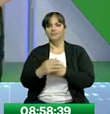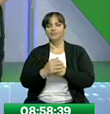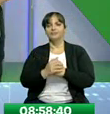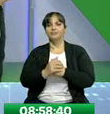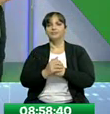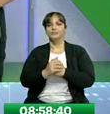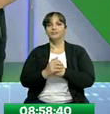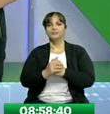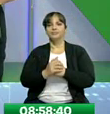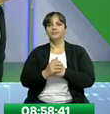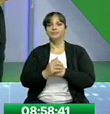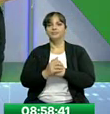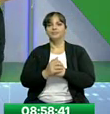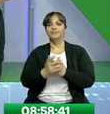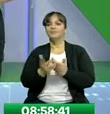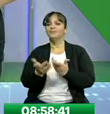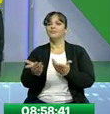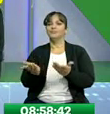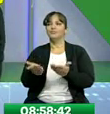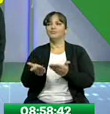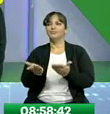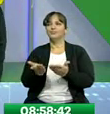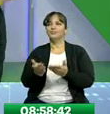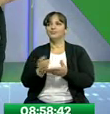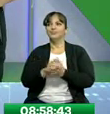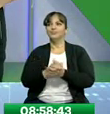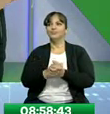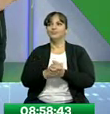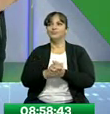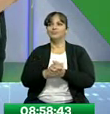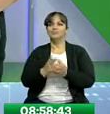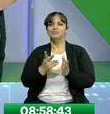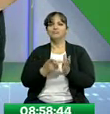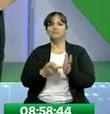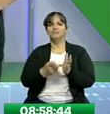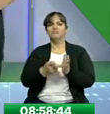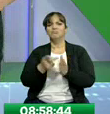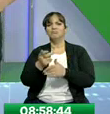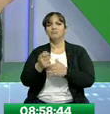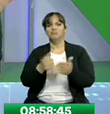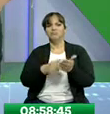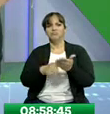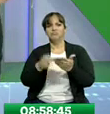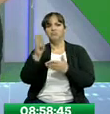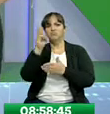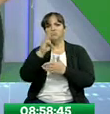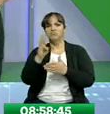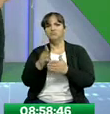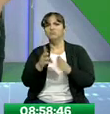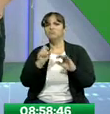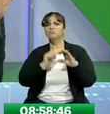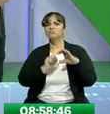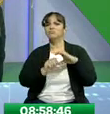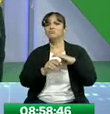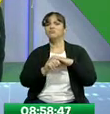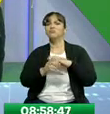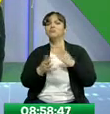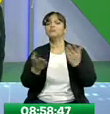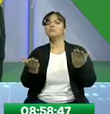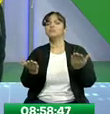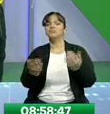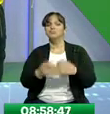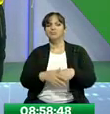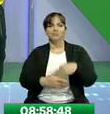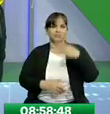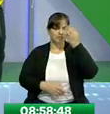adriana jorge donde te encuentran alguna campaña por parte del ministerio de salud buenos días así es